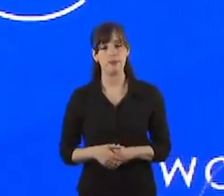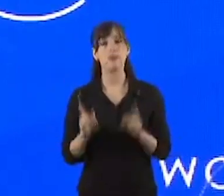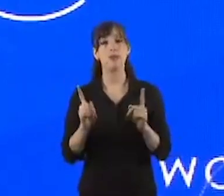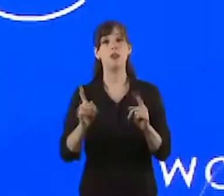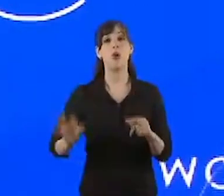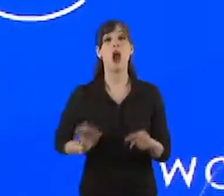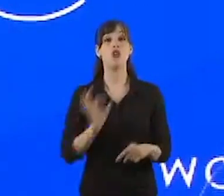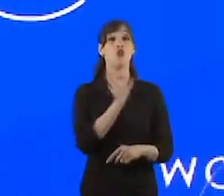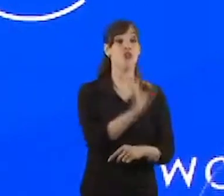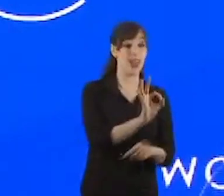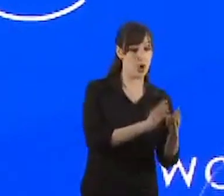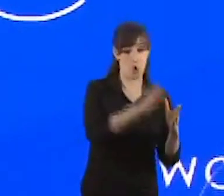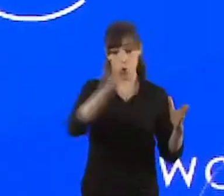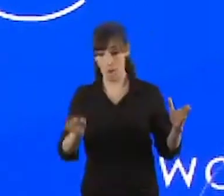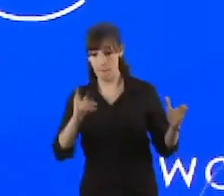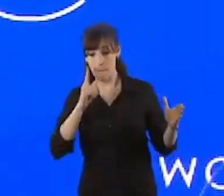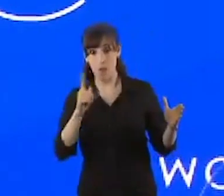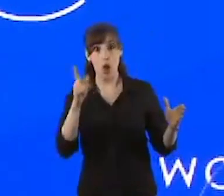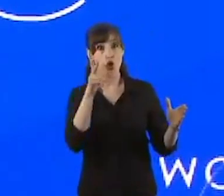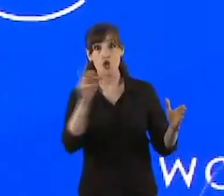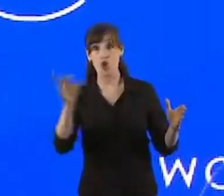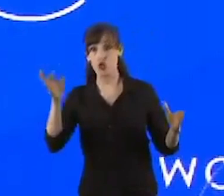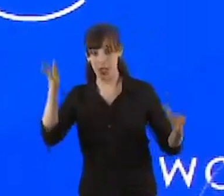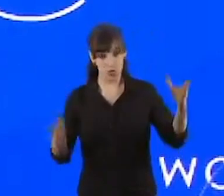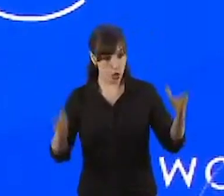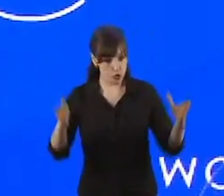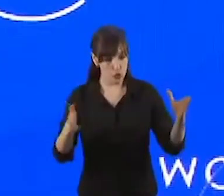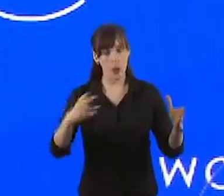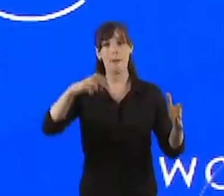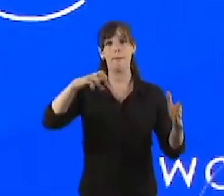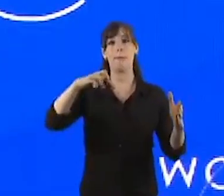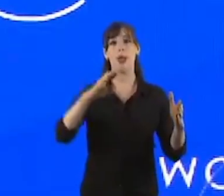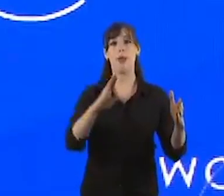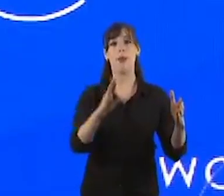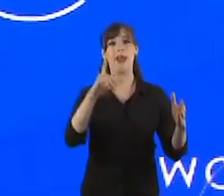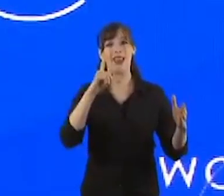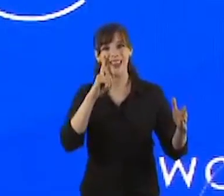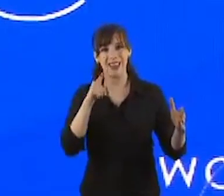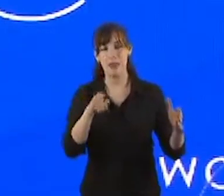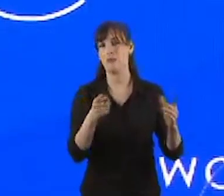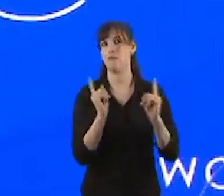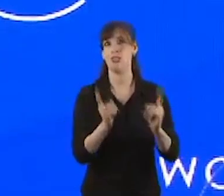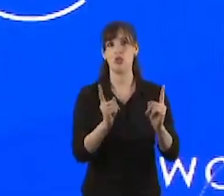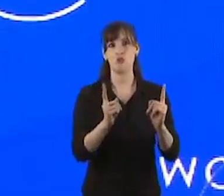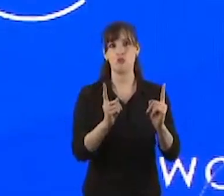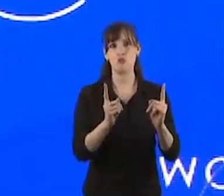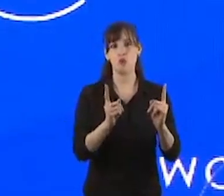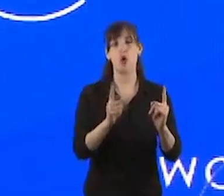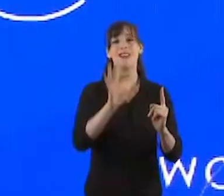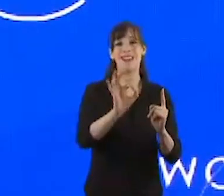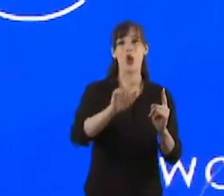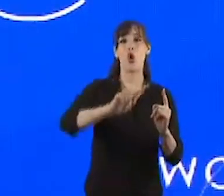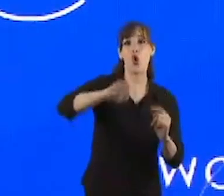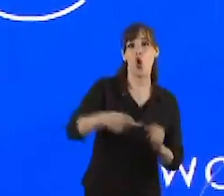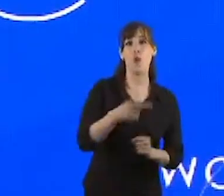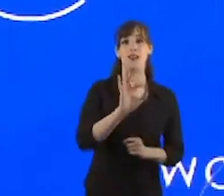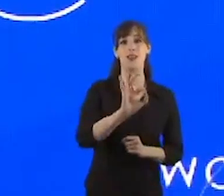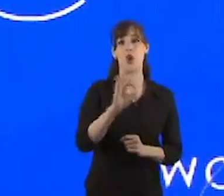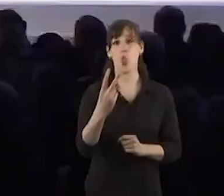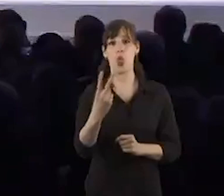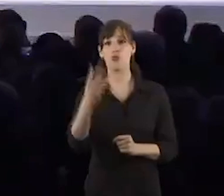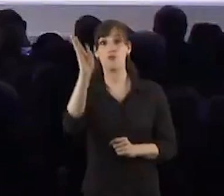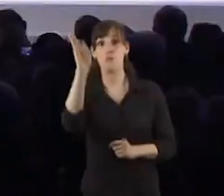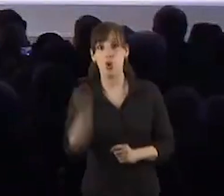año 0 y el 1800, la tasa de crecimiento del PBI per cápita se mantuvo estable en torno al 0,02%